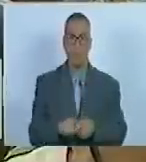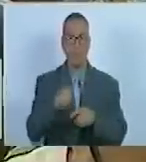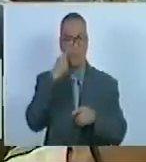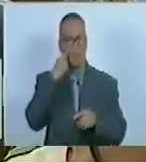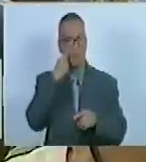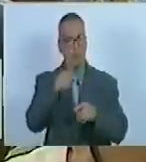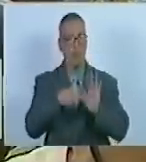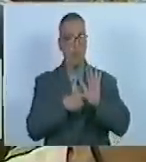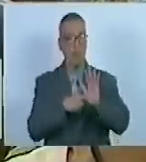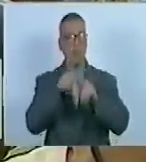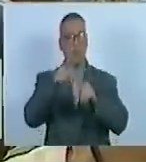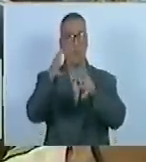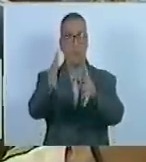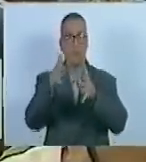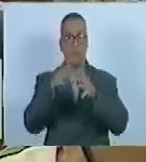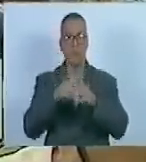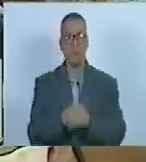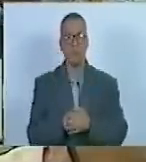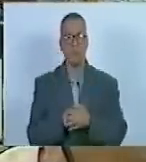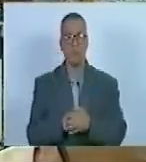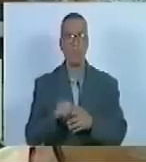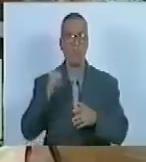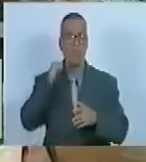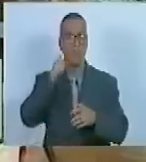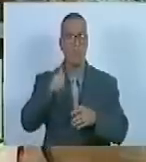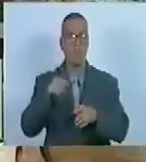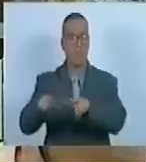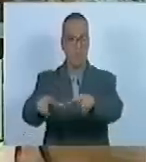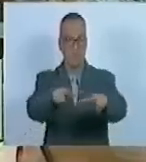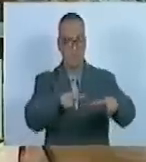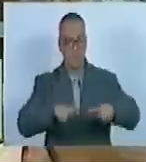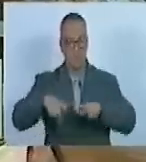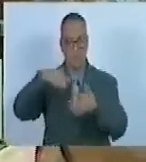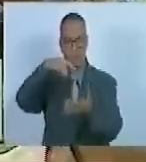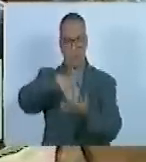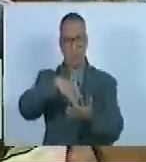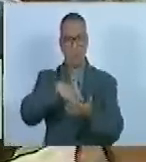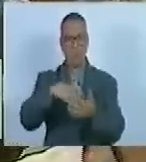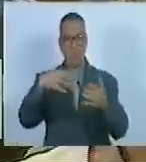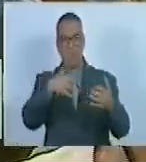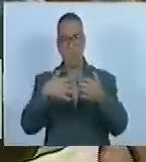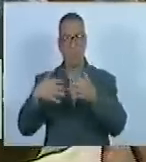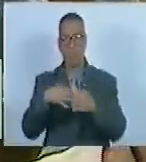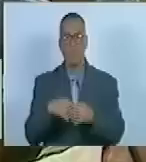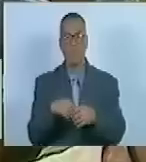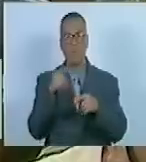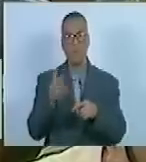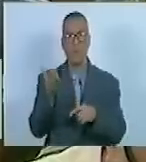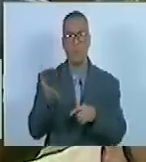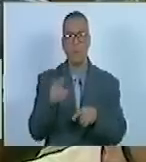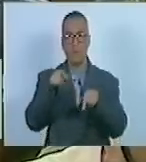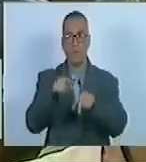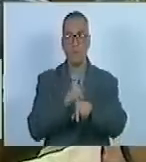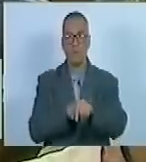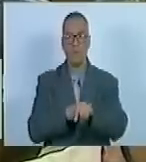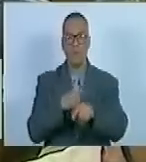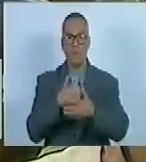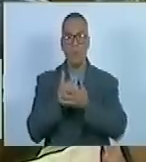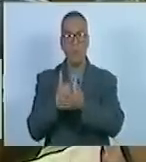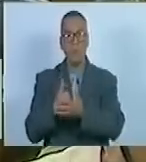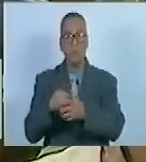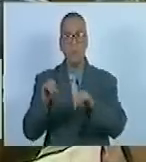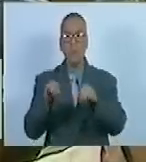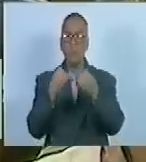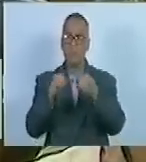reflejada en lo que fue la victoria del inmortal campo de Carabobo. Batalla de relevancia y que a la vez sirve de